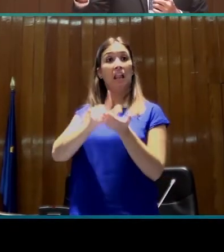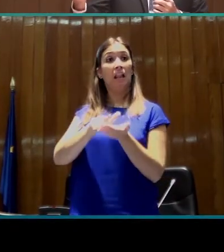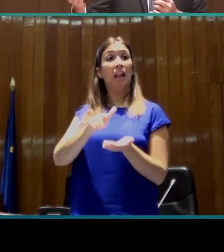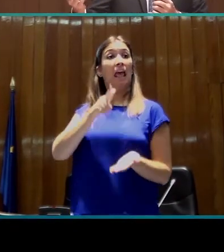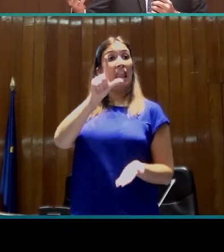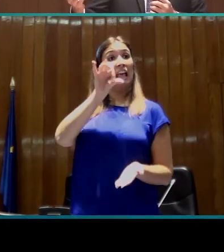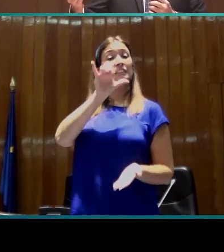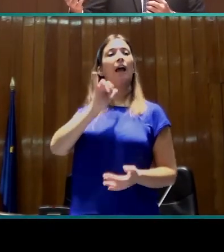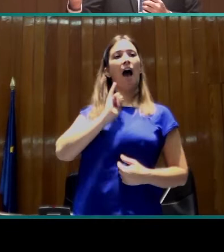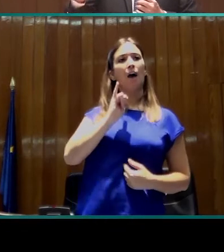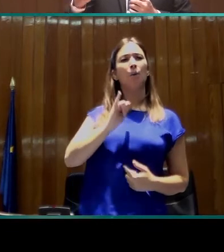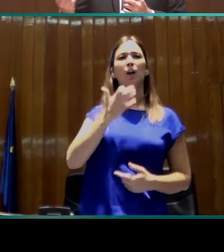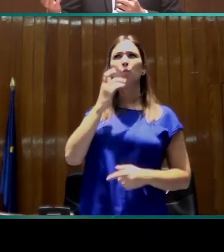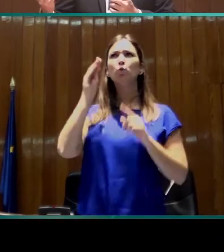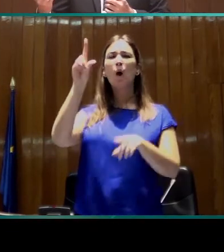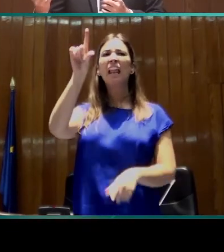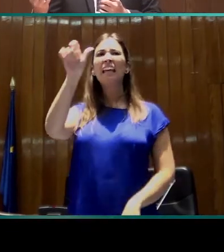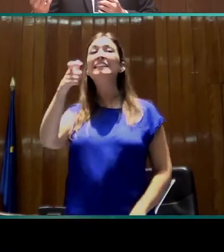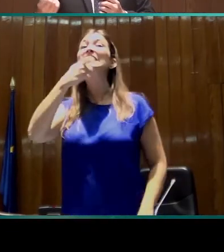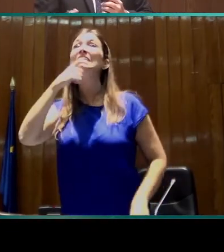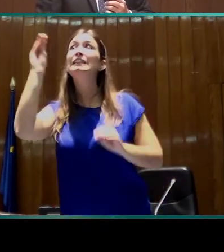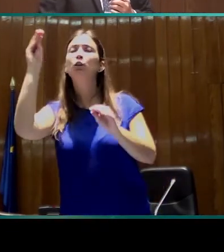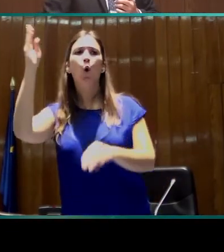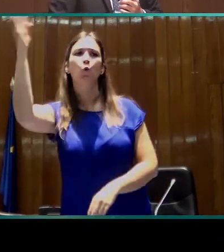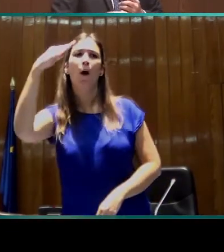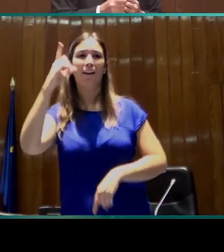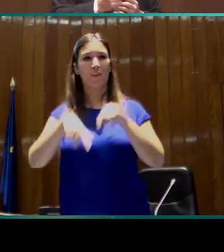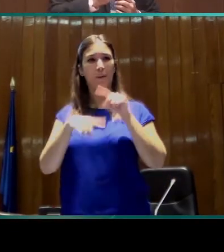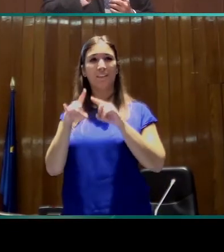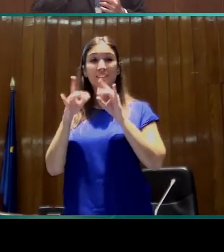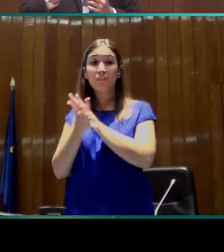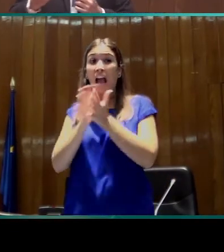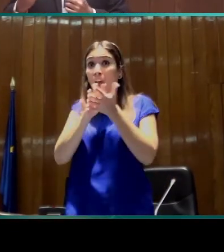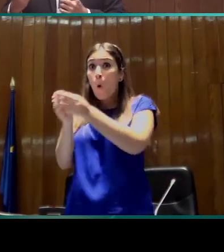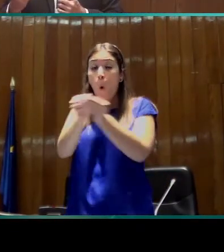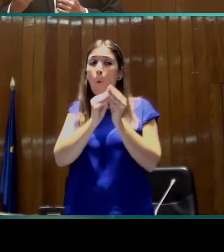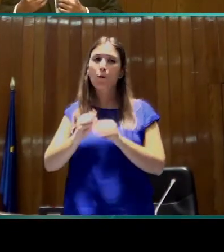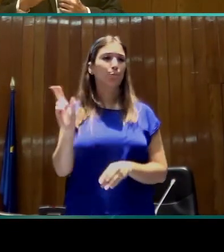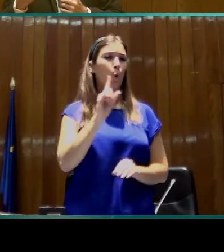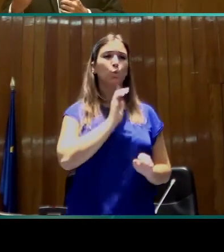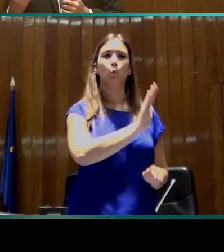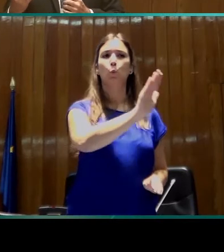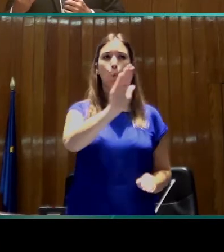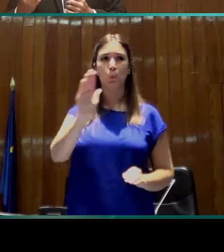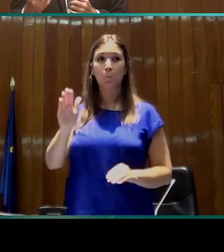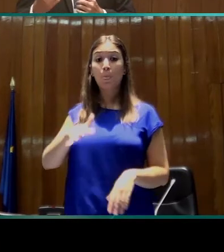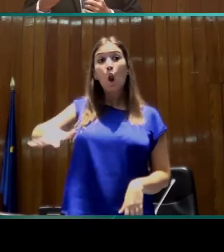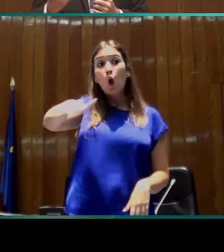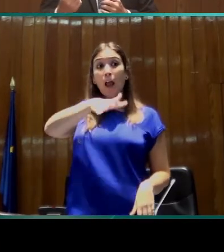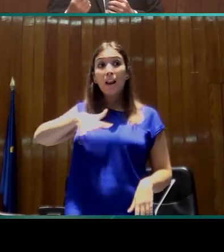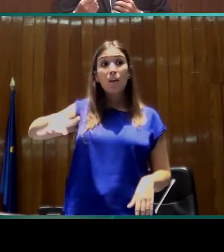española, pero no en lengua de signos británica, o viceversa, por ejemplo. La localización es lo mismo, es otro